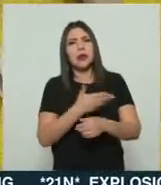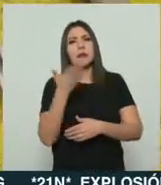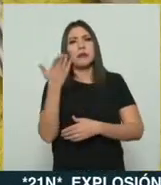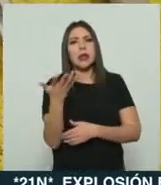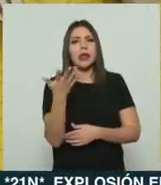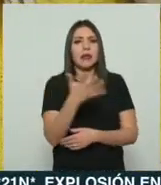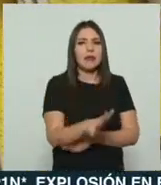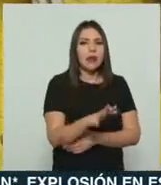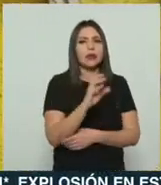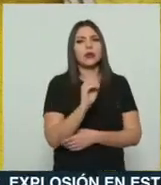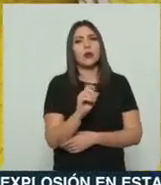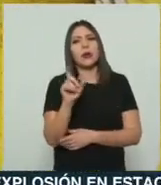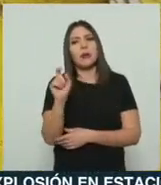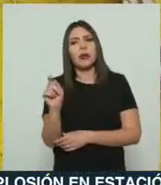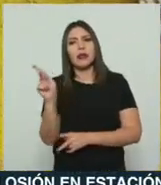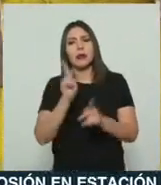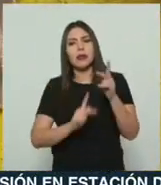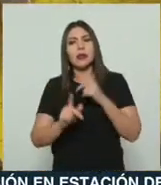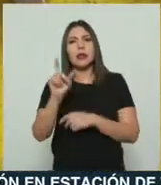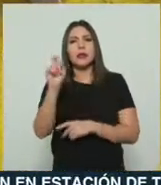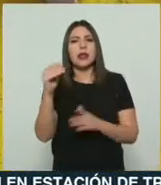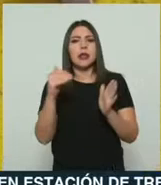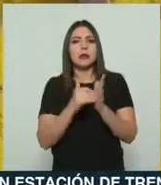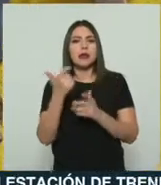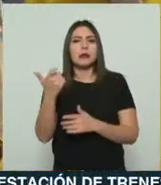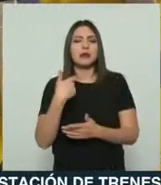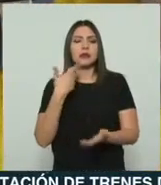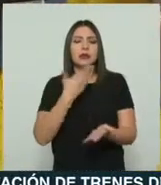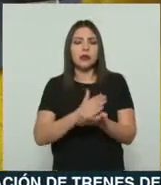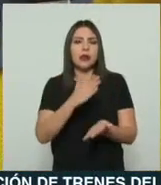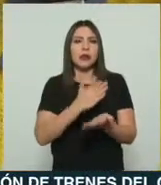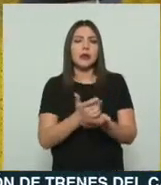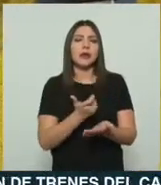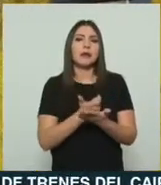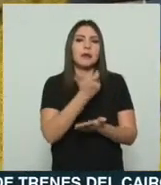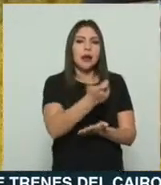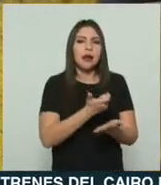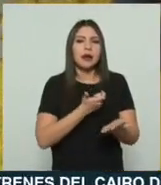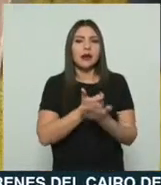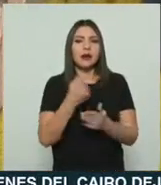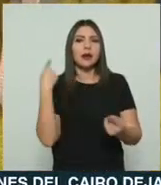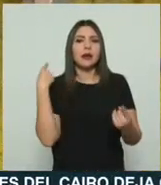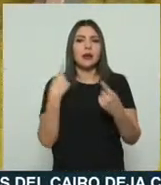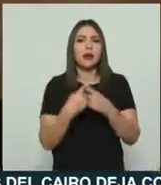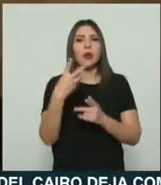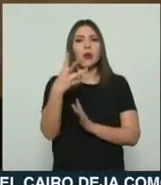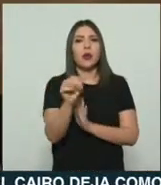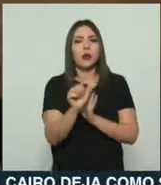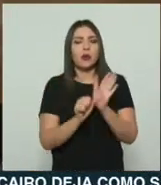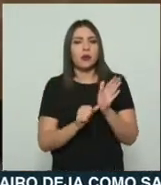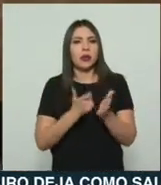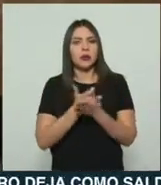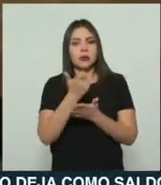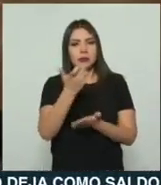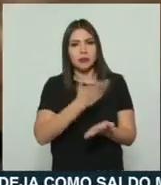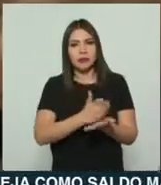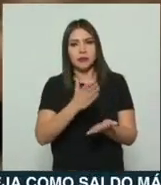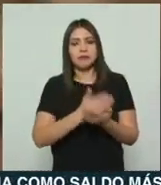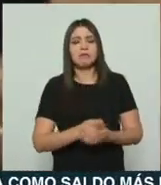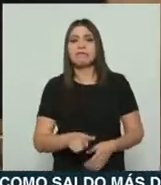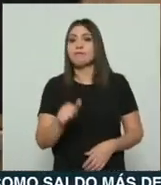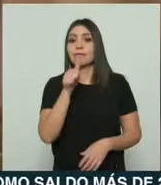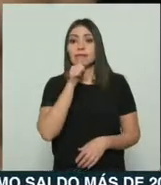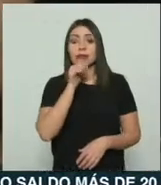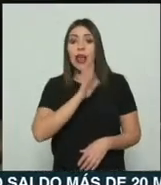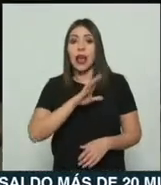préstamos de 20,000 pesos. Son para pagarse en 4 meses. No termina de pagarlos, porque